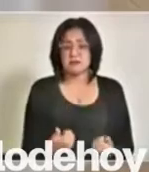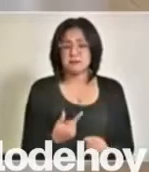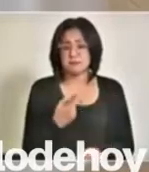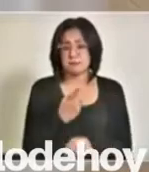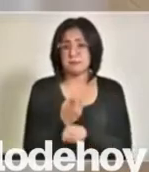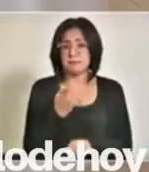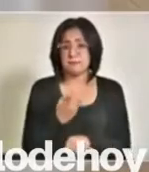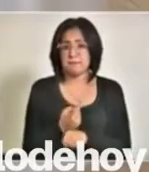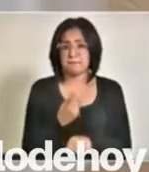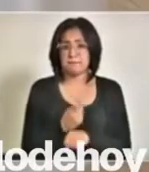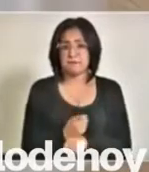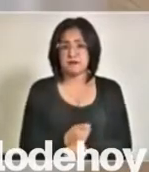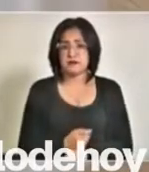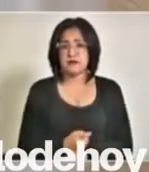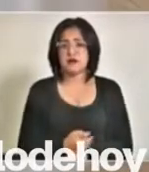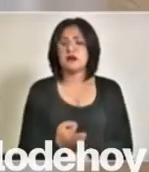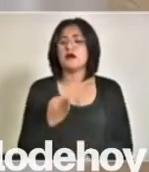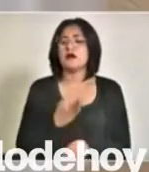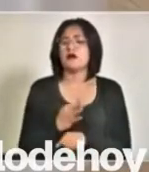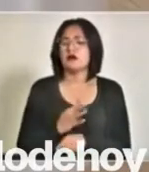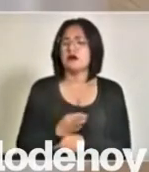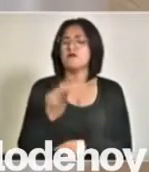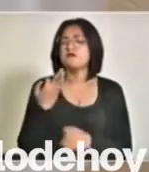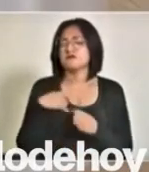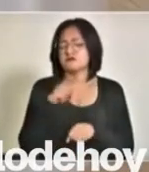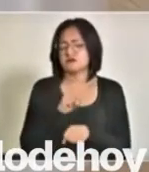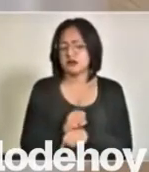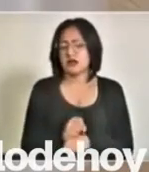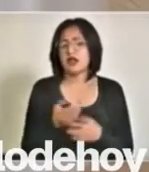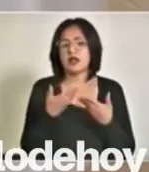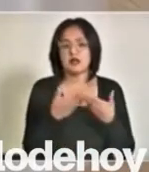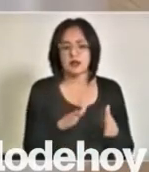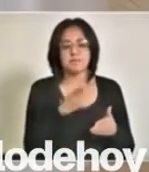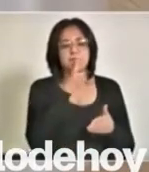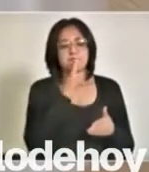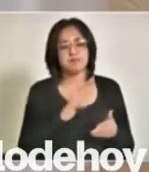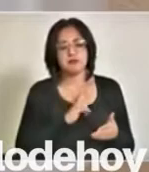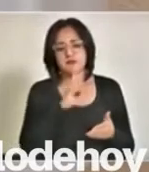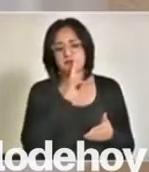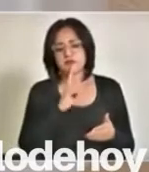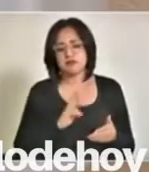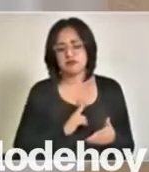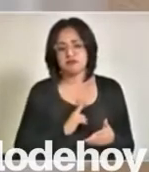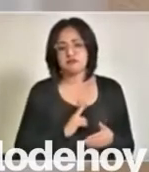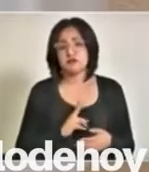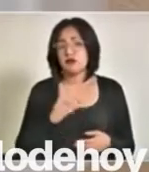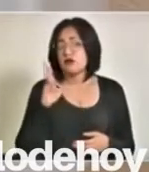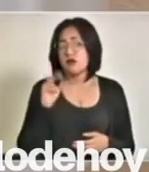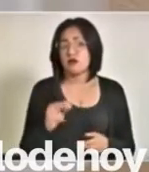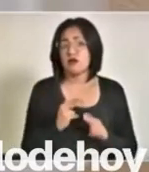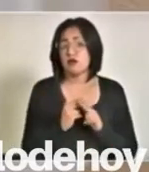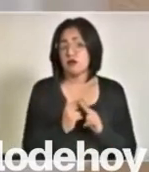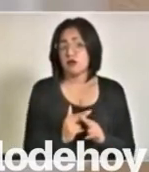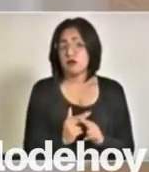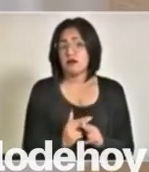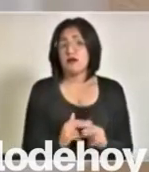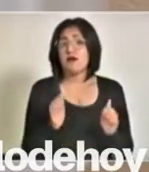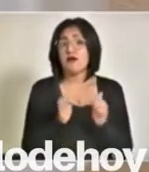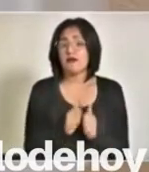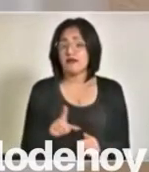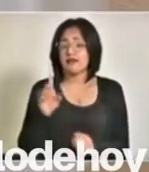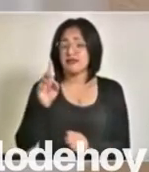que reportes tengo de fin de semana de la reapertura no que no se está cumpliendo lo del tercero